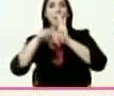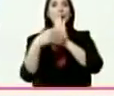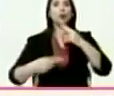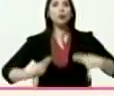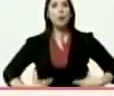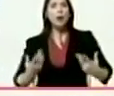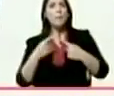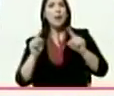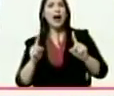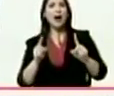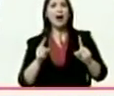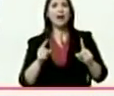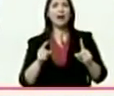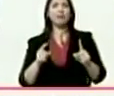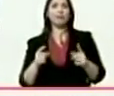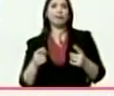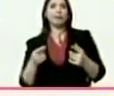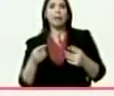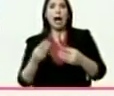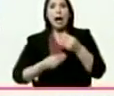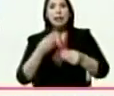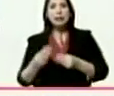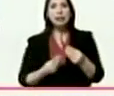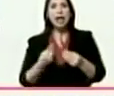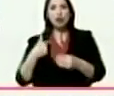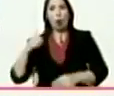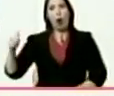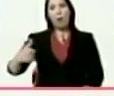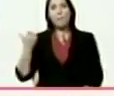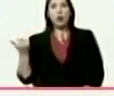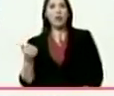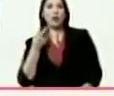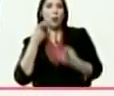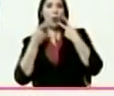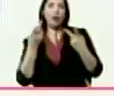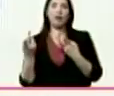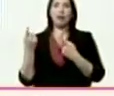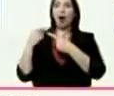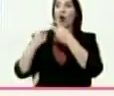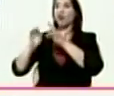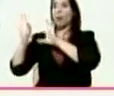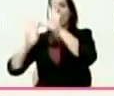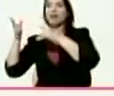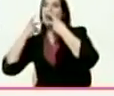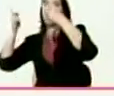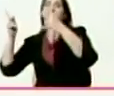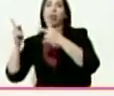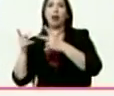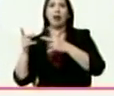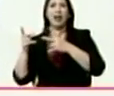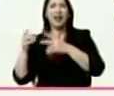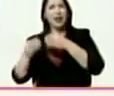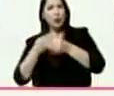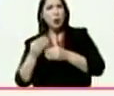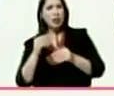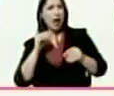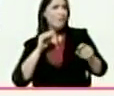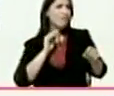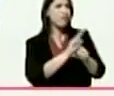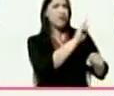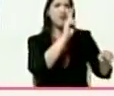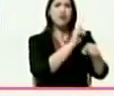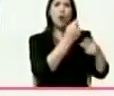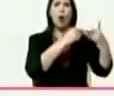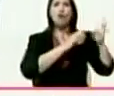para sacar ventaja política y propiciar baños de sangre en las naciones que no le conviene a quienes son